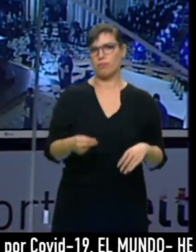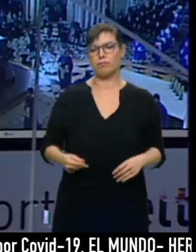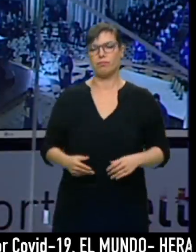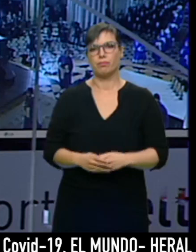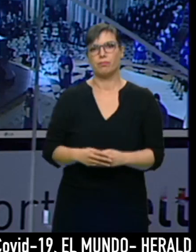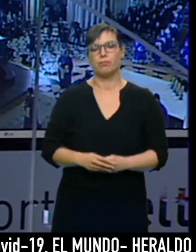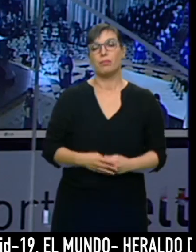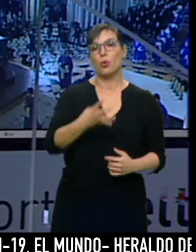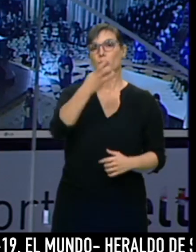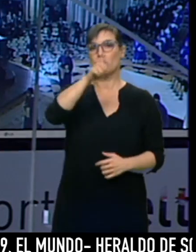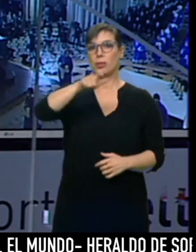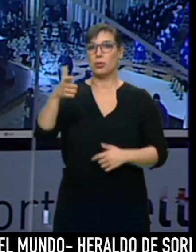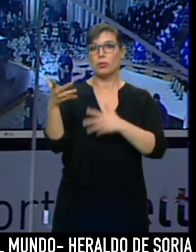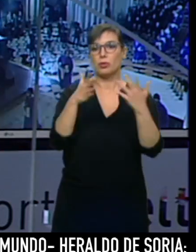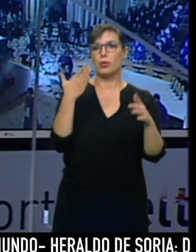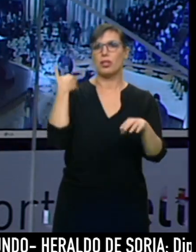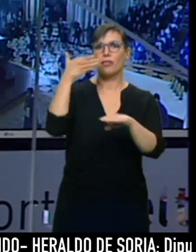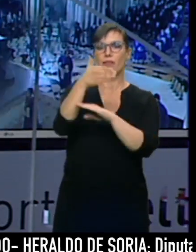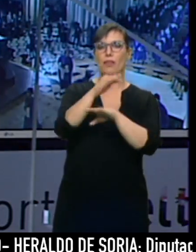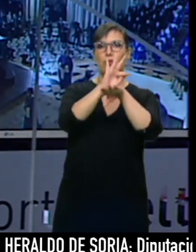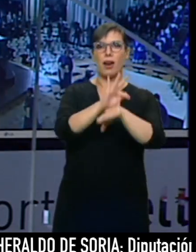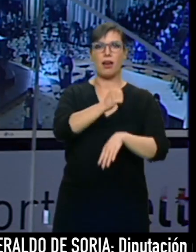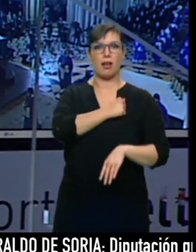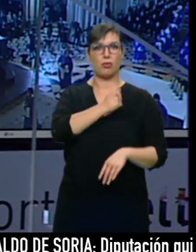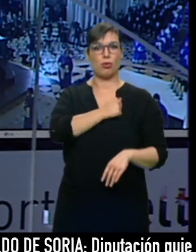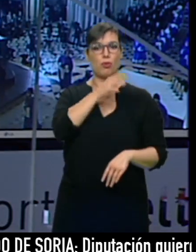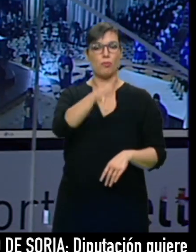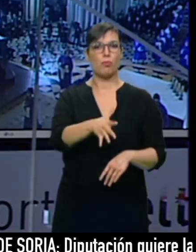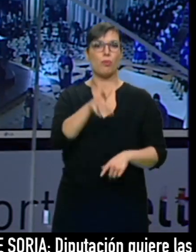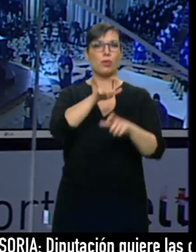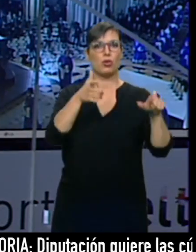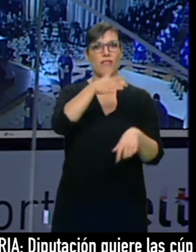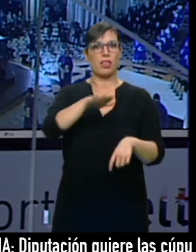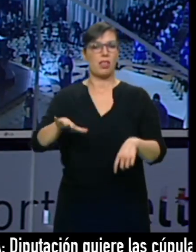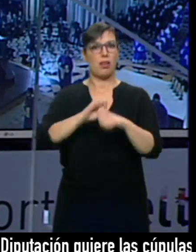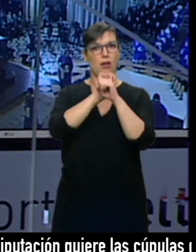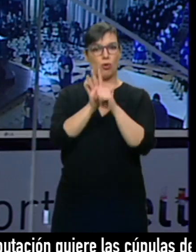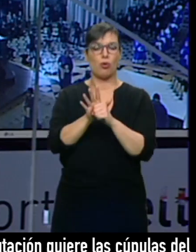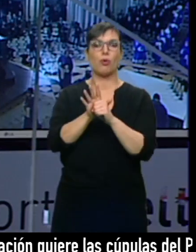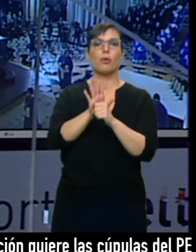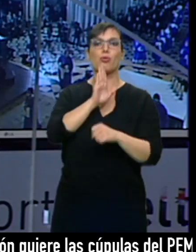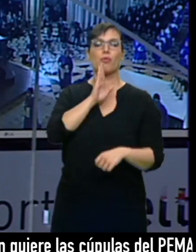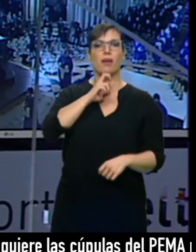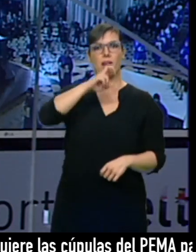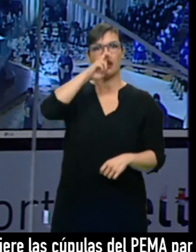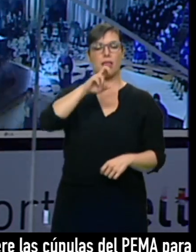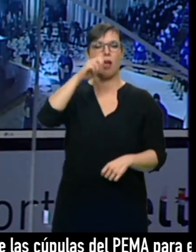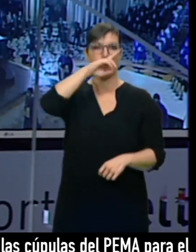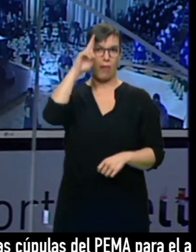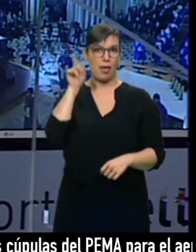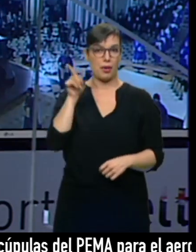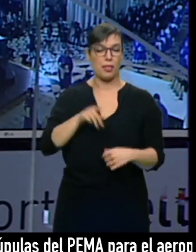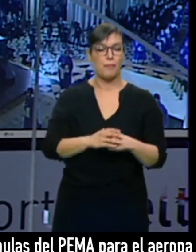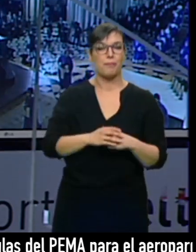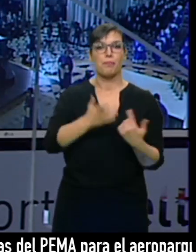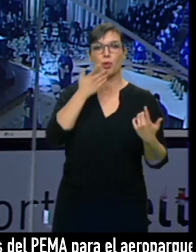Unas 400 personas asistieron al funeral católico por las víctimas del COVID que se ha celebrado en la Catedral de la Almudena, entre ellas